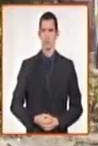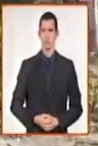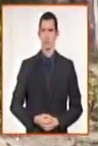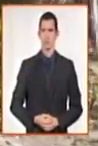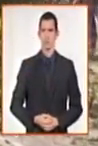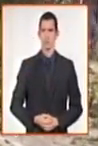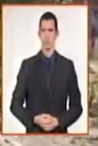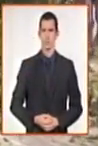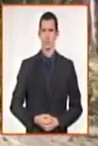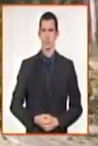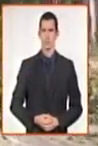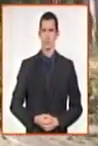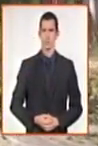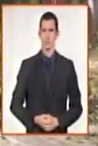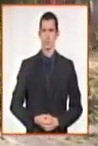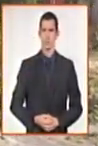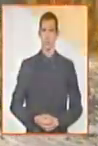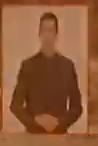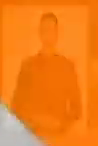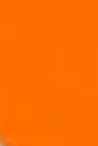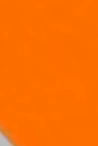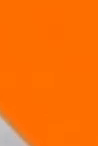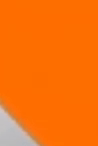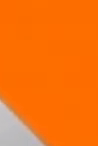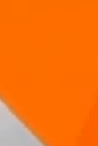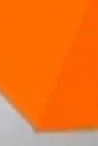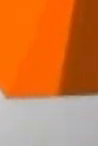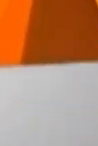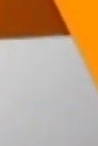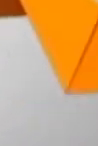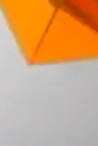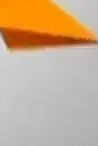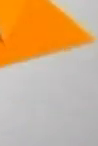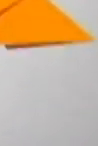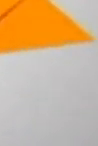Veiga, Sistema Informativo de la Televisión Cubana.